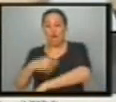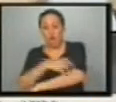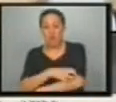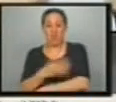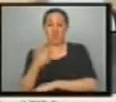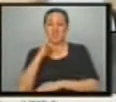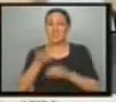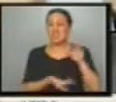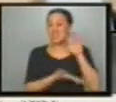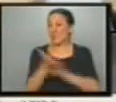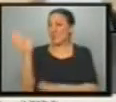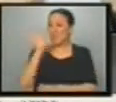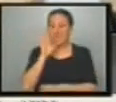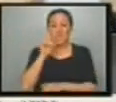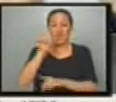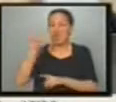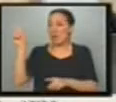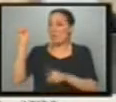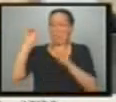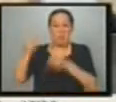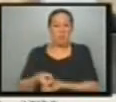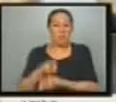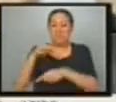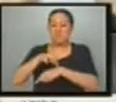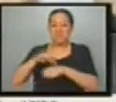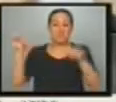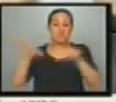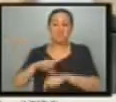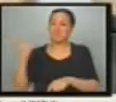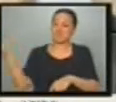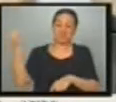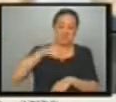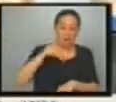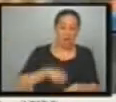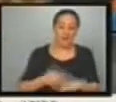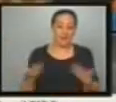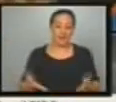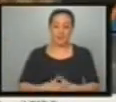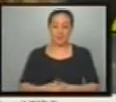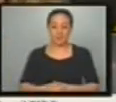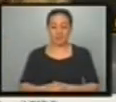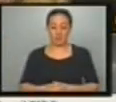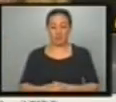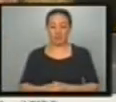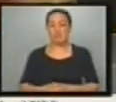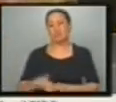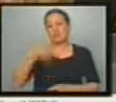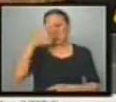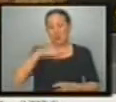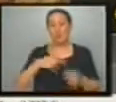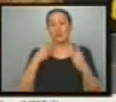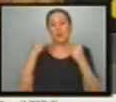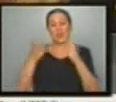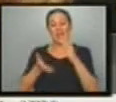miami allí no lo entendieron no supieron atenderlo y se volvió y había tenido en el último viaje a miami